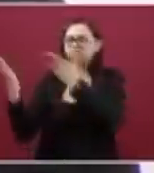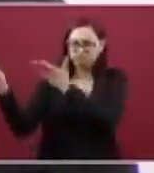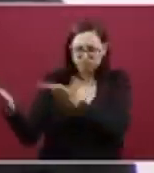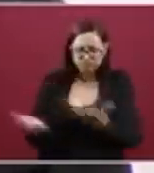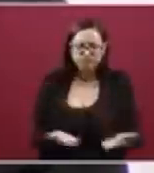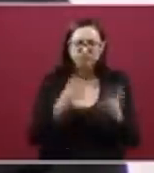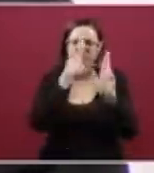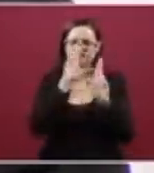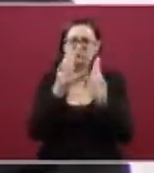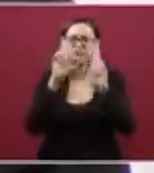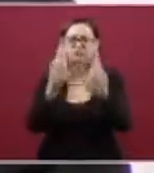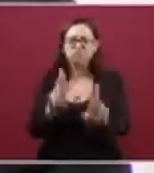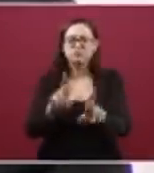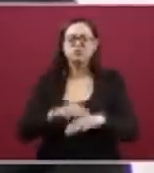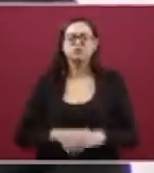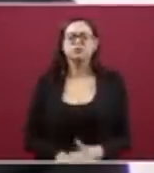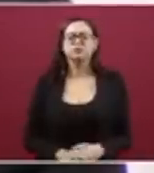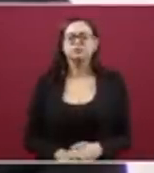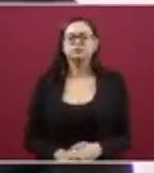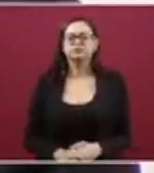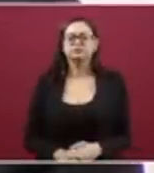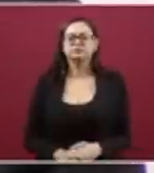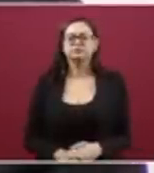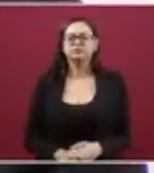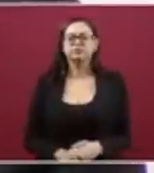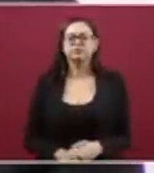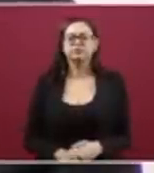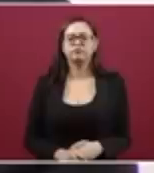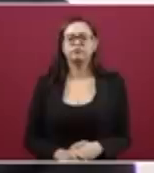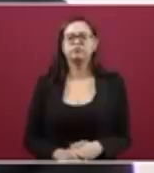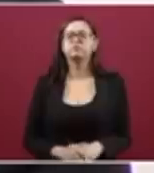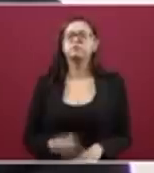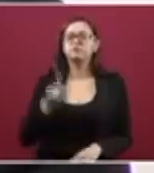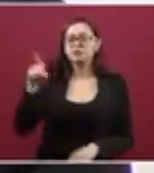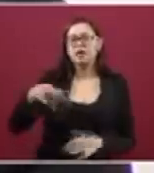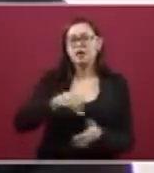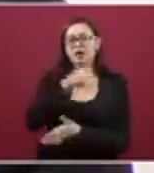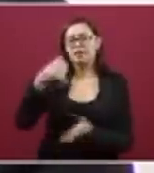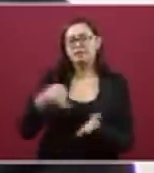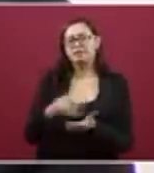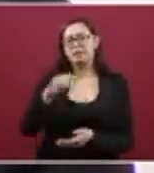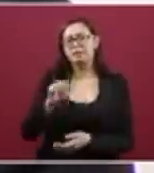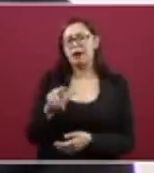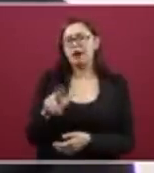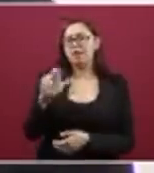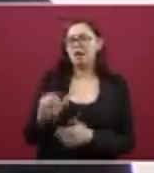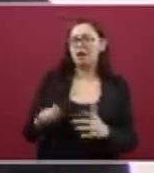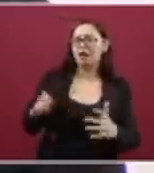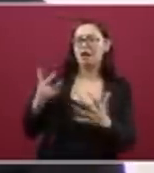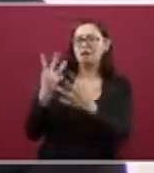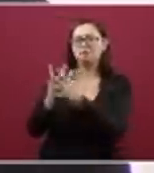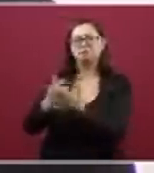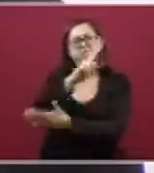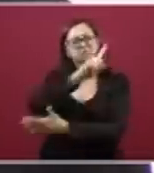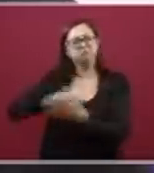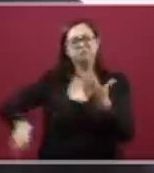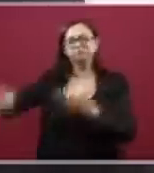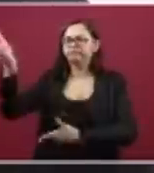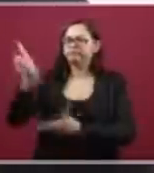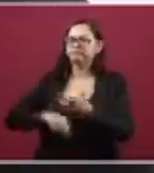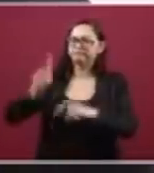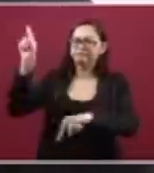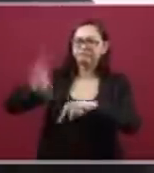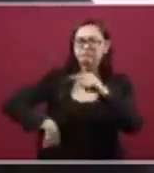Se canceló la cárcel de las Islas Marías y sus tierras y sus aguas